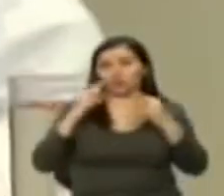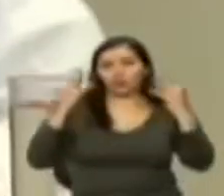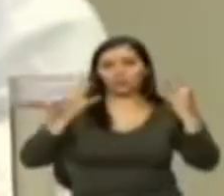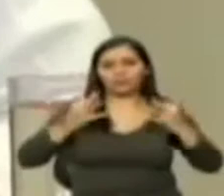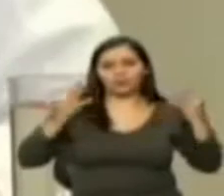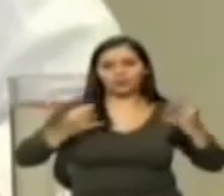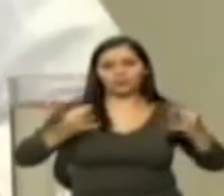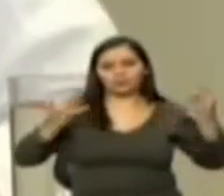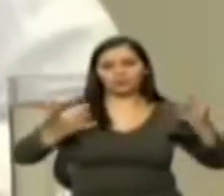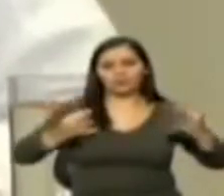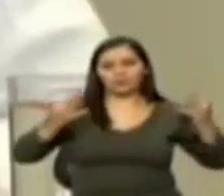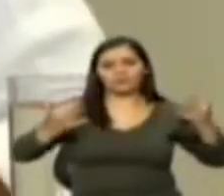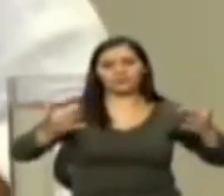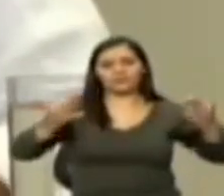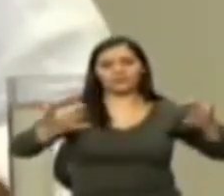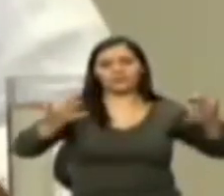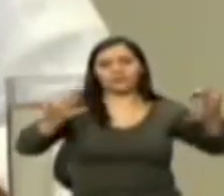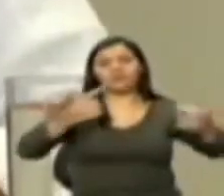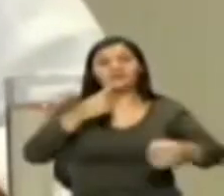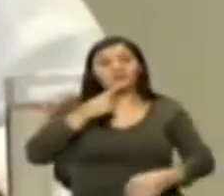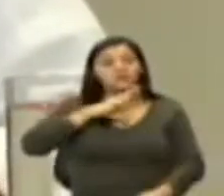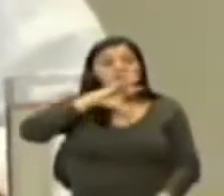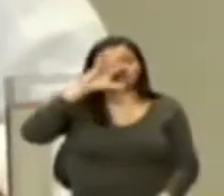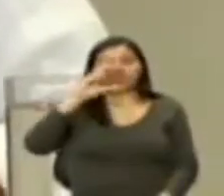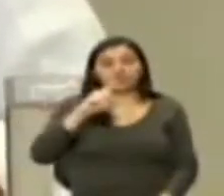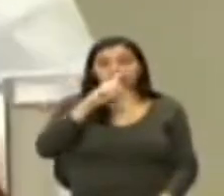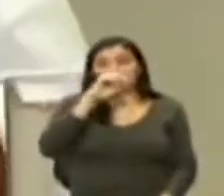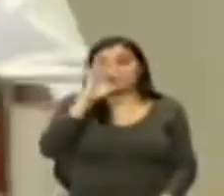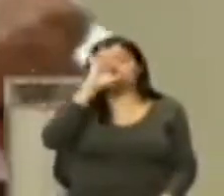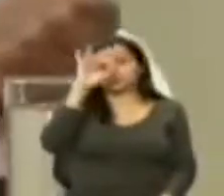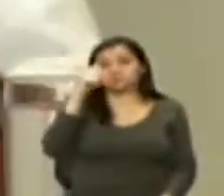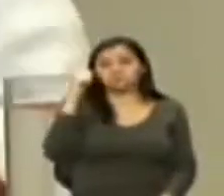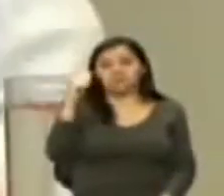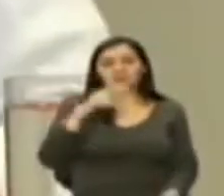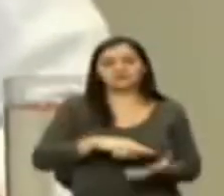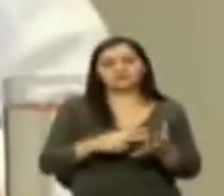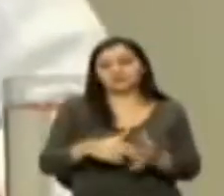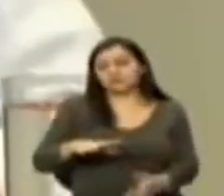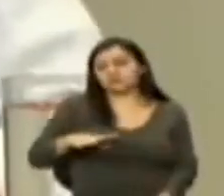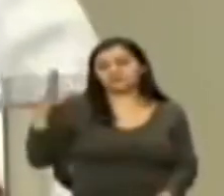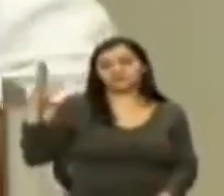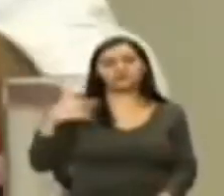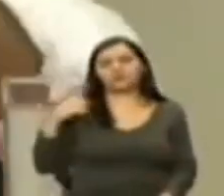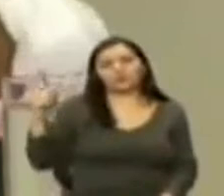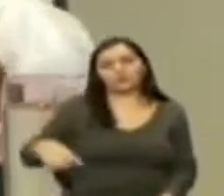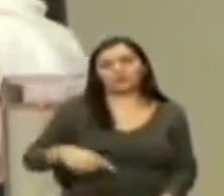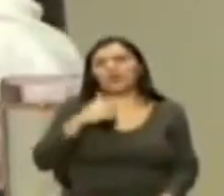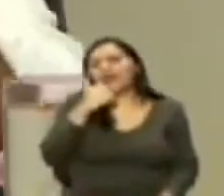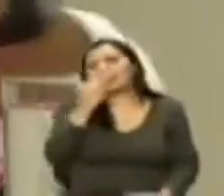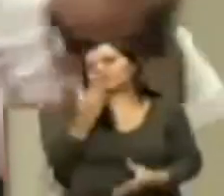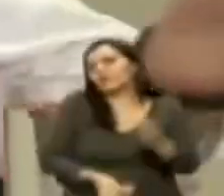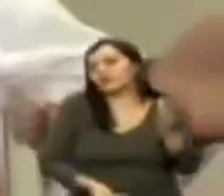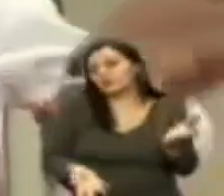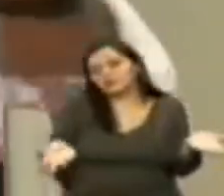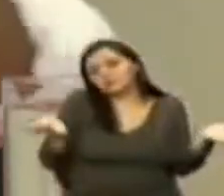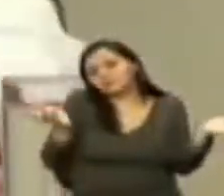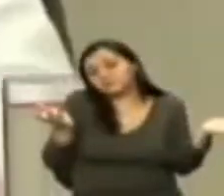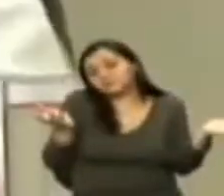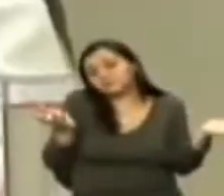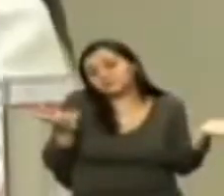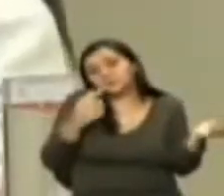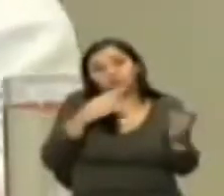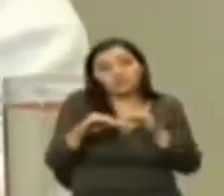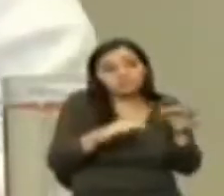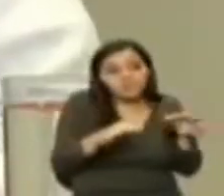cumplido. Ahora, decir que siempre se cumplen las promesas es soberbia, porque algunas veces motivo de fuerza mayor, pero ahí siempre damos explicaciones, damos alternativas,